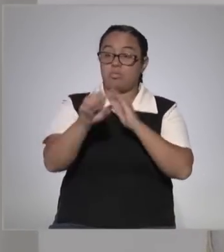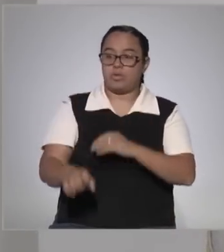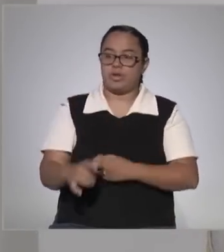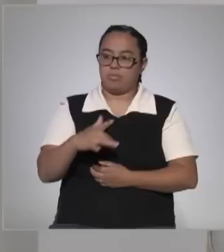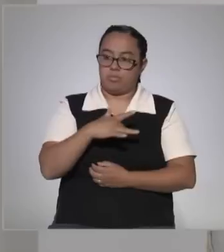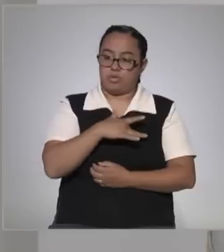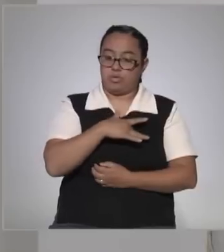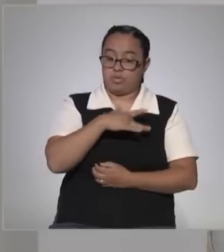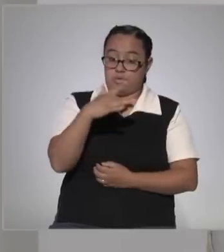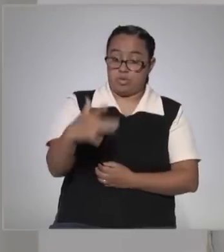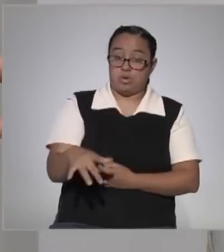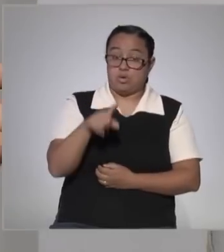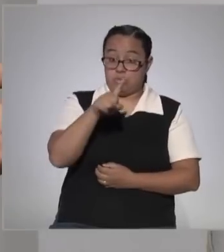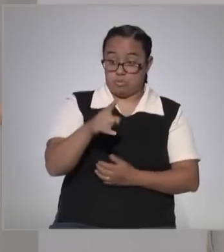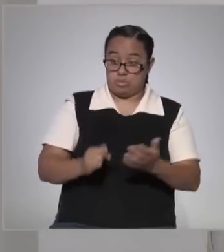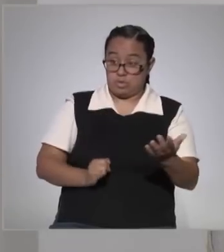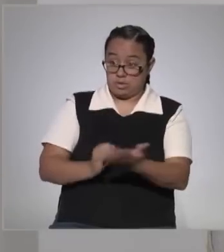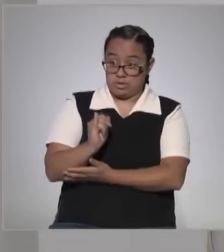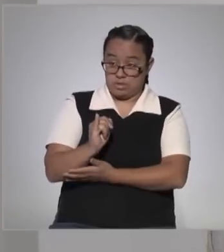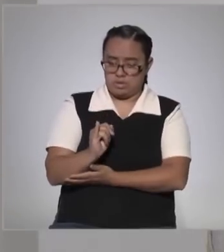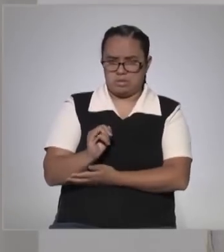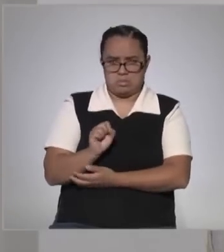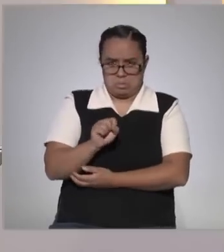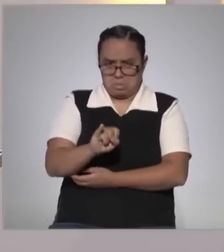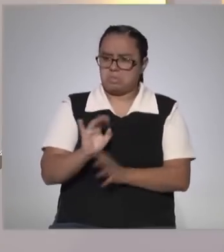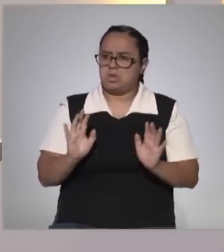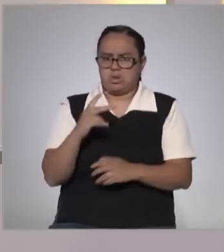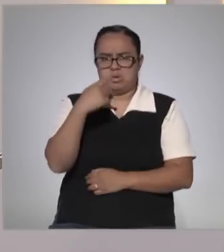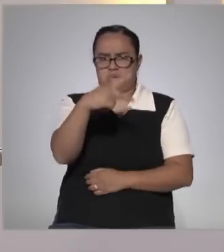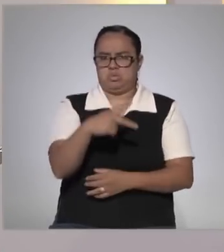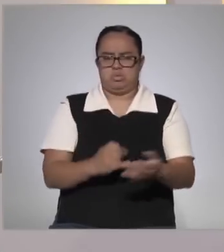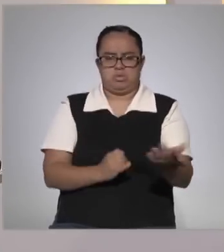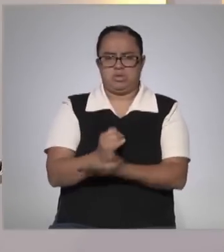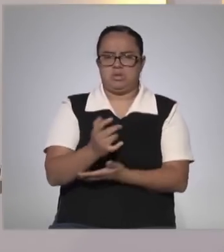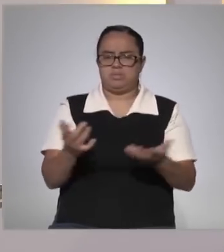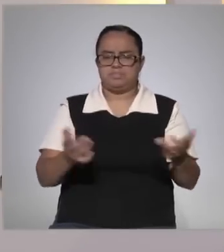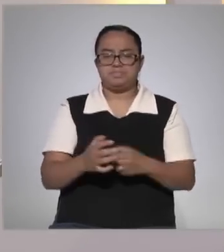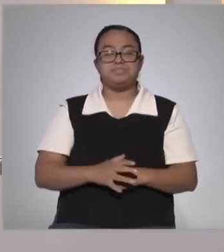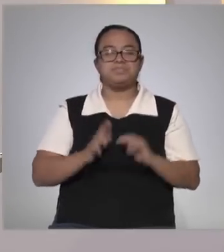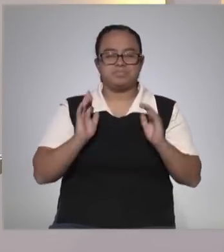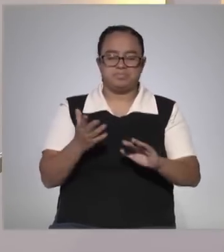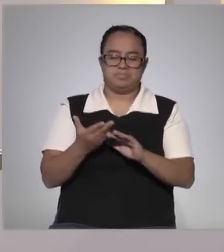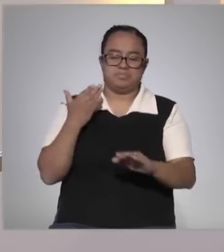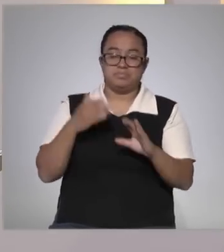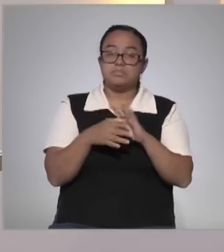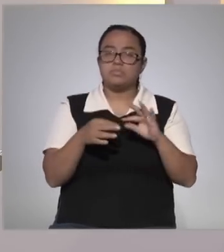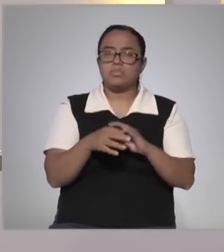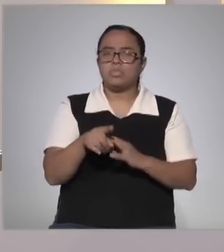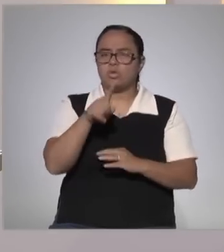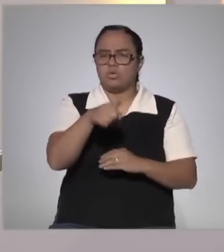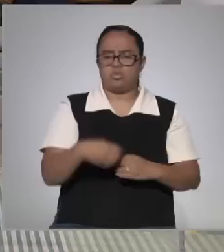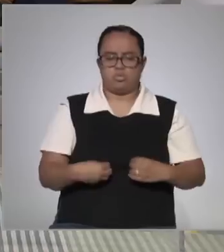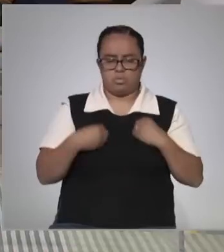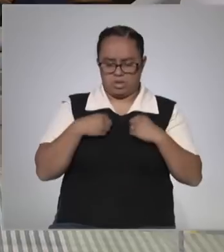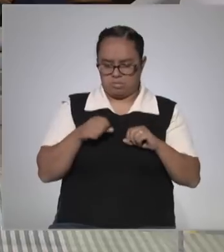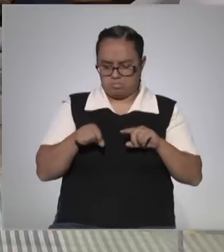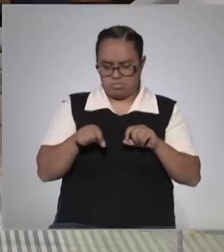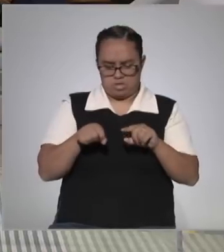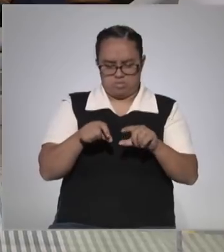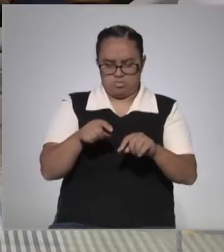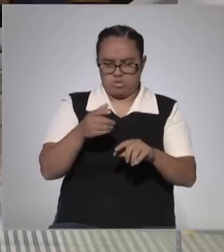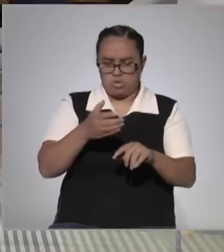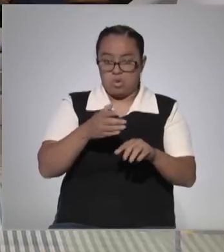y así lo decides, pues es completamente válido, ¿no? Hemos mencionado que se espera que tengas una vida rutinaria,